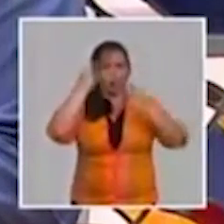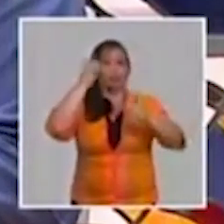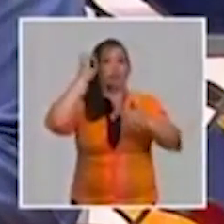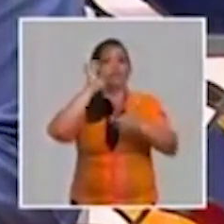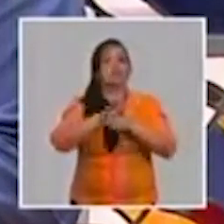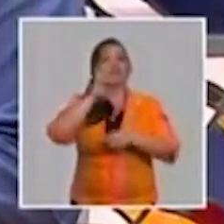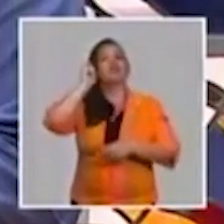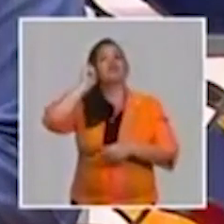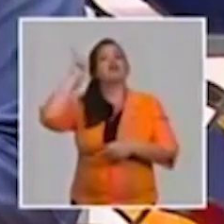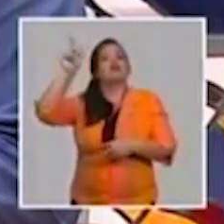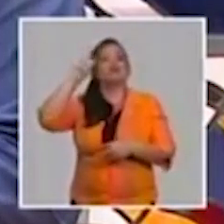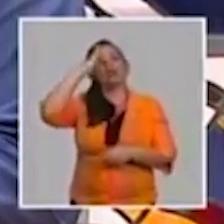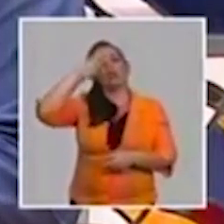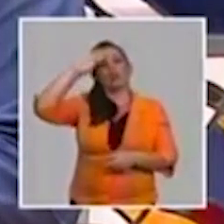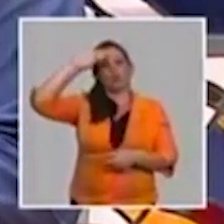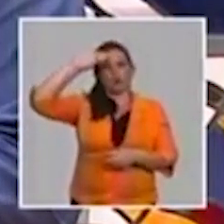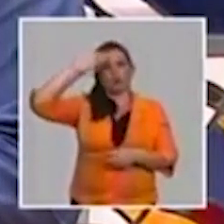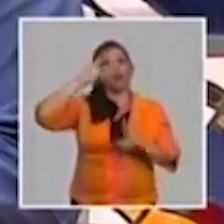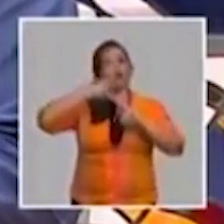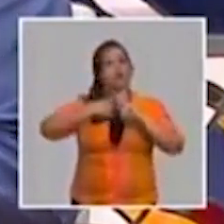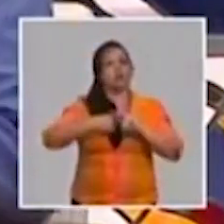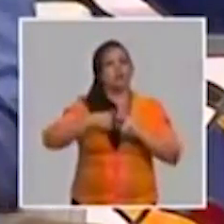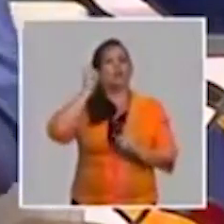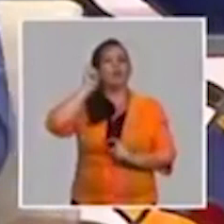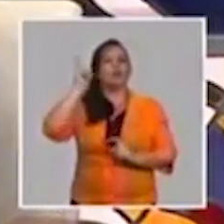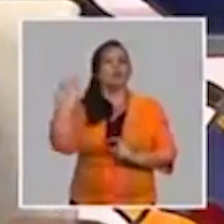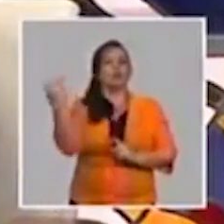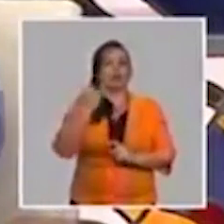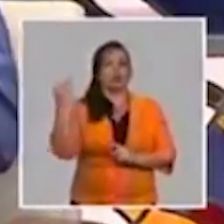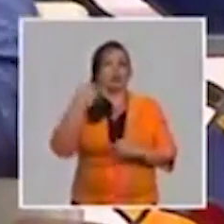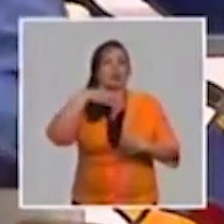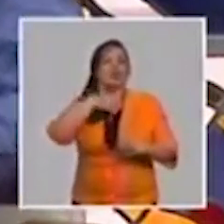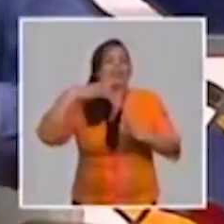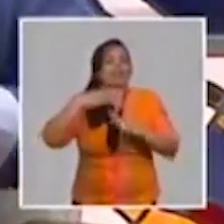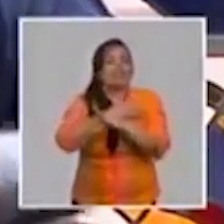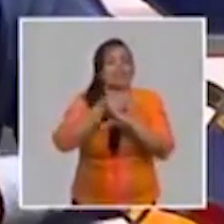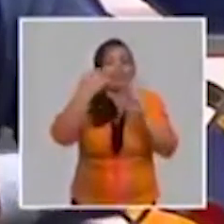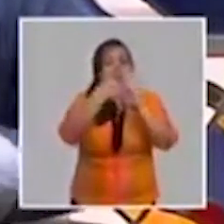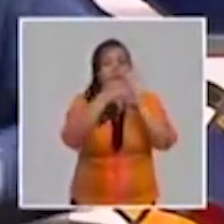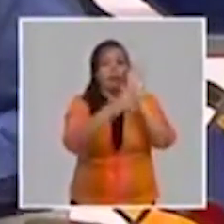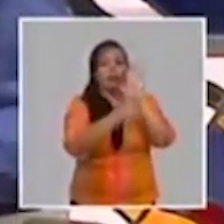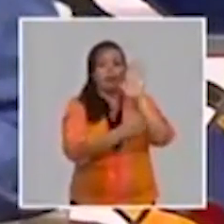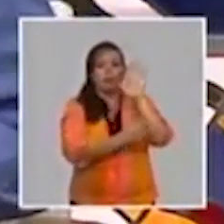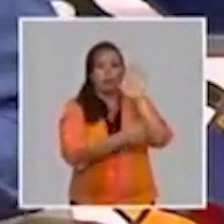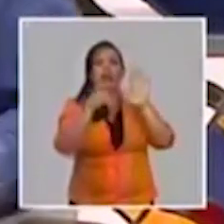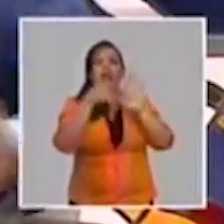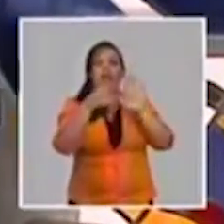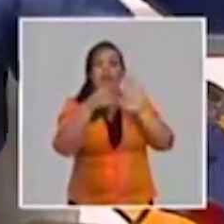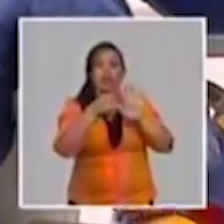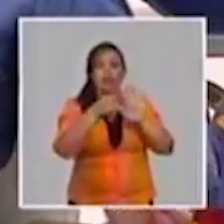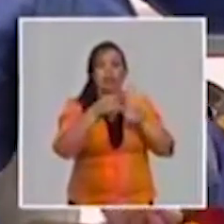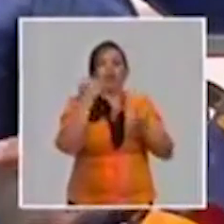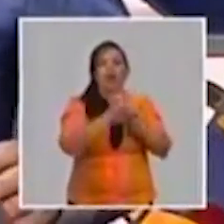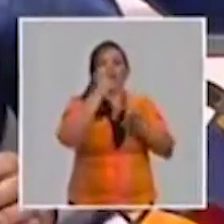experiencia cubana y tienen en cuenta también la experiencia internacional, que tiene un grupo de indicadores para definir en qué momento y en cada una de las fases